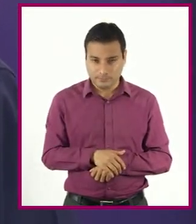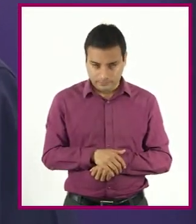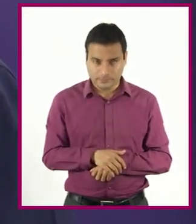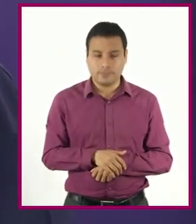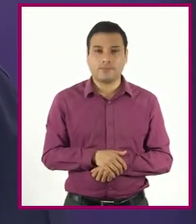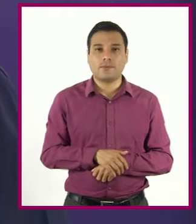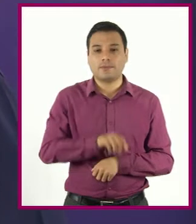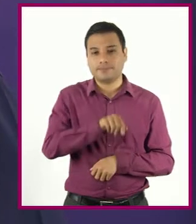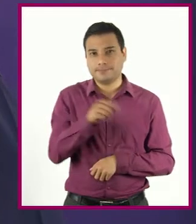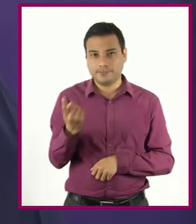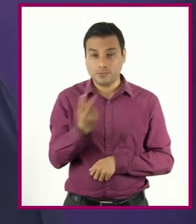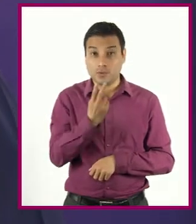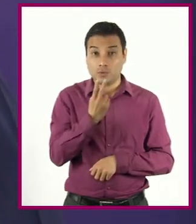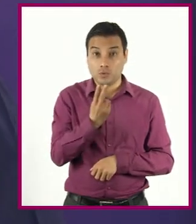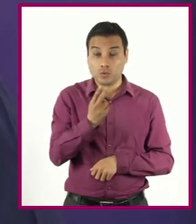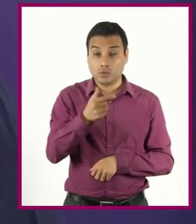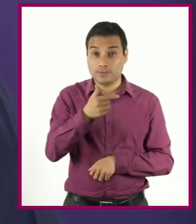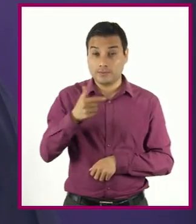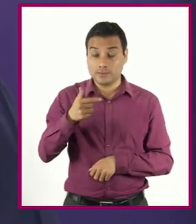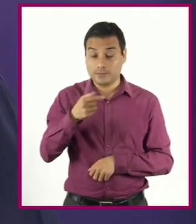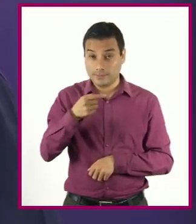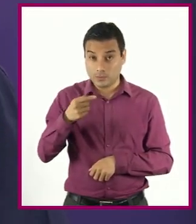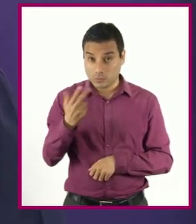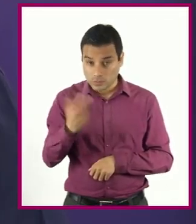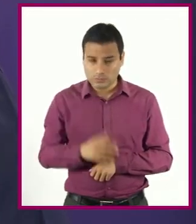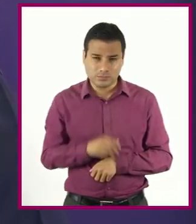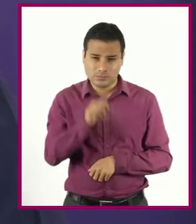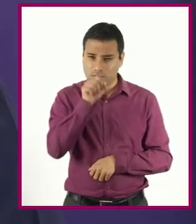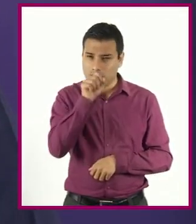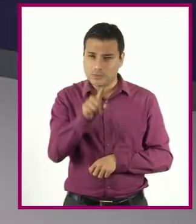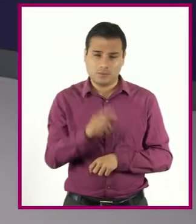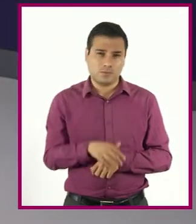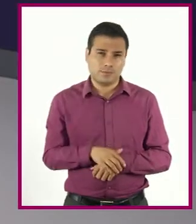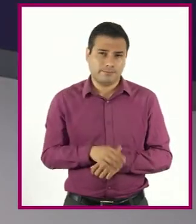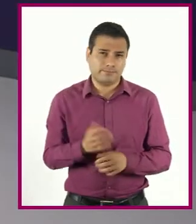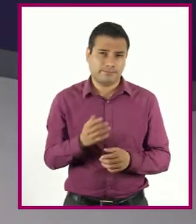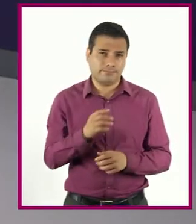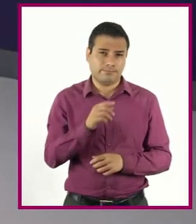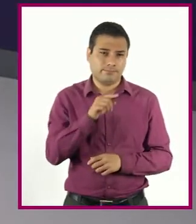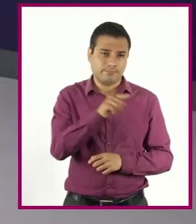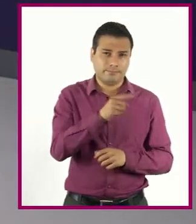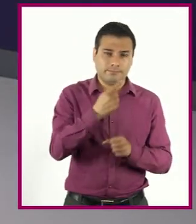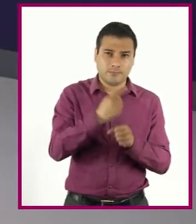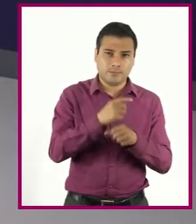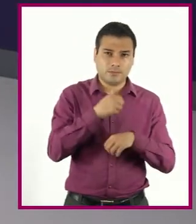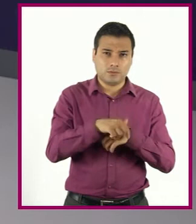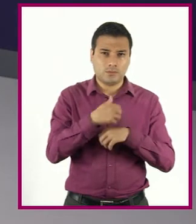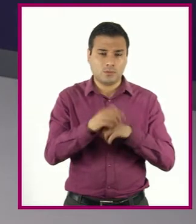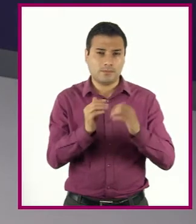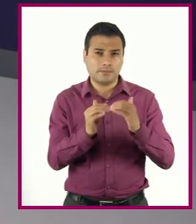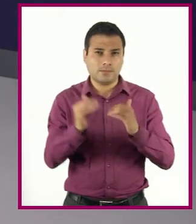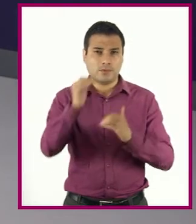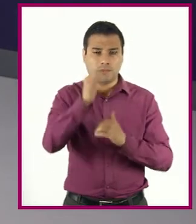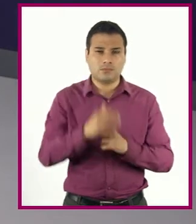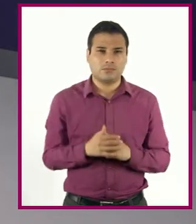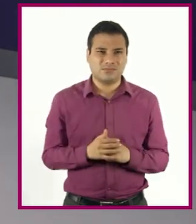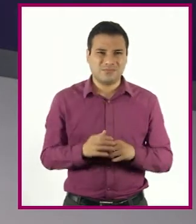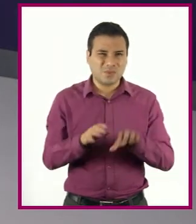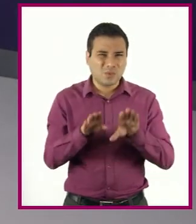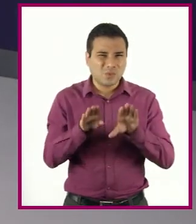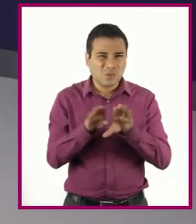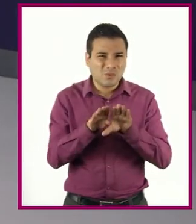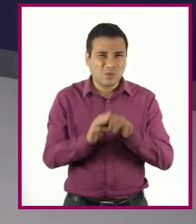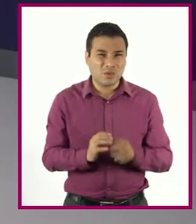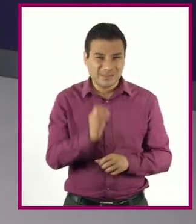la condición de ser mayor que 2 menos 8. Pero ¿cómo es posible que el 0 sea